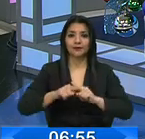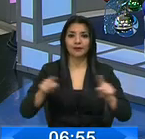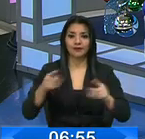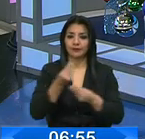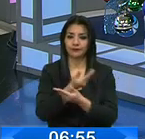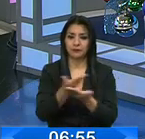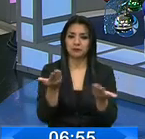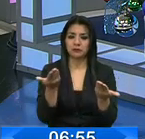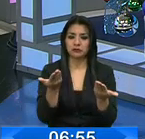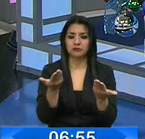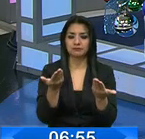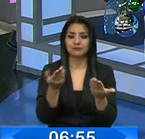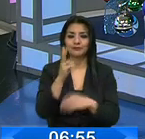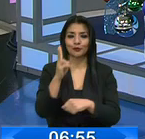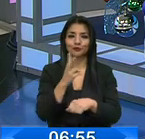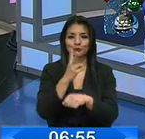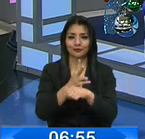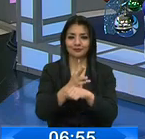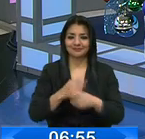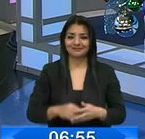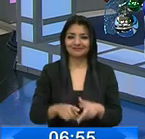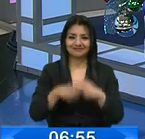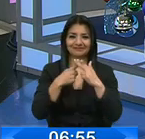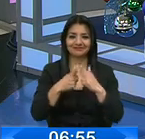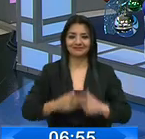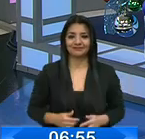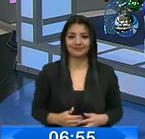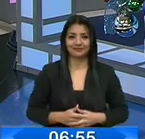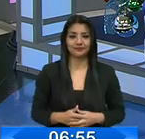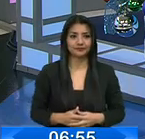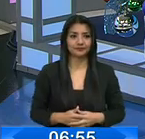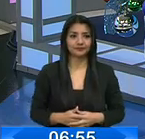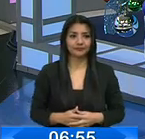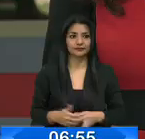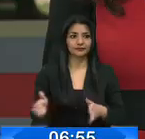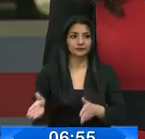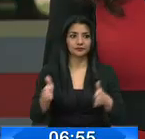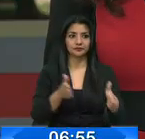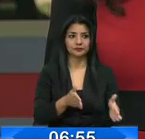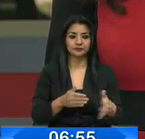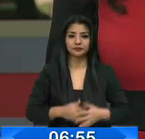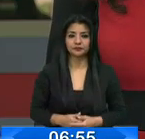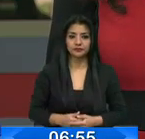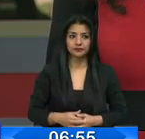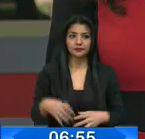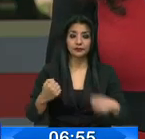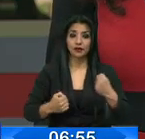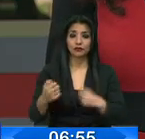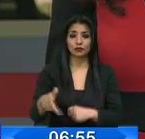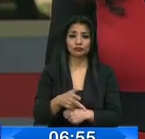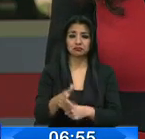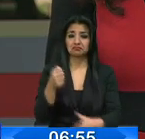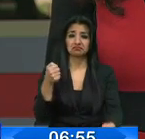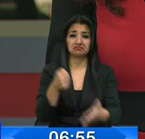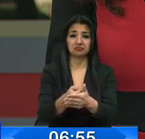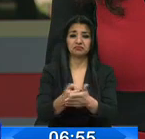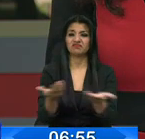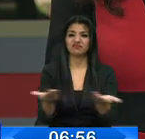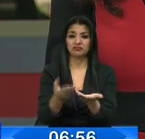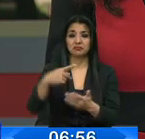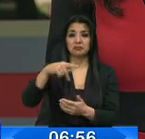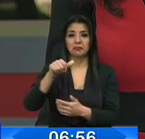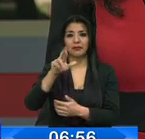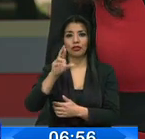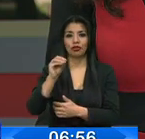por delante para acompañarles. De aquí iniciamos. Les contamos que un accidente de tránsito se registró en la ruta Pedro Moncayo, producto